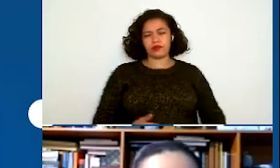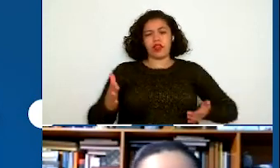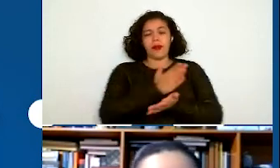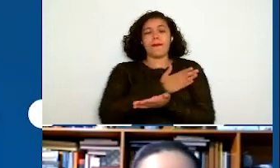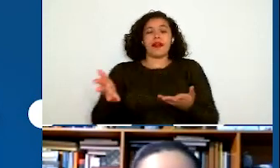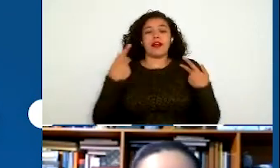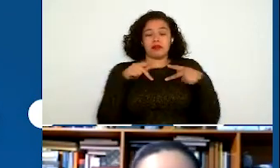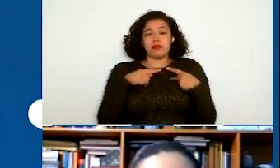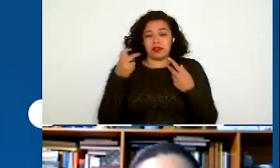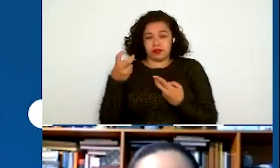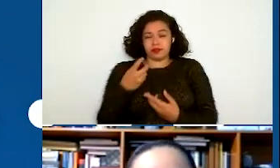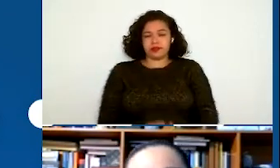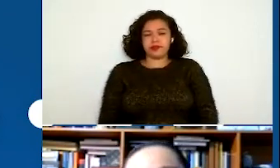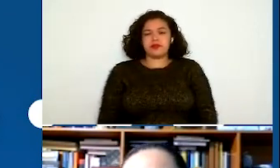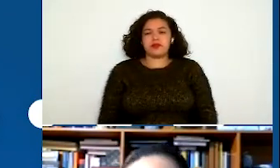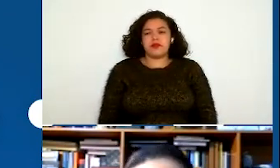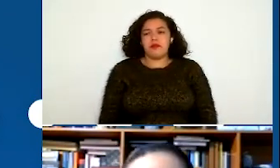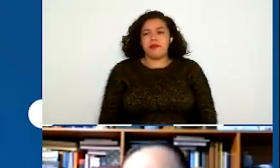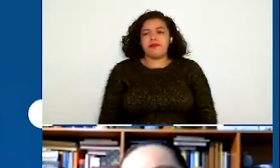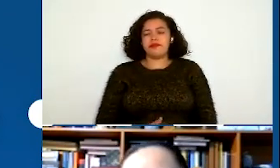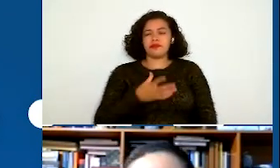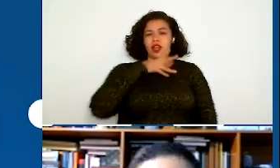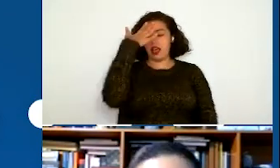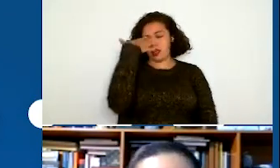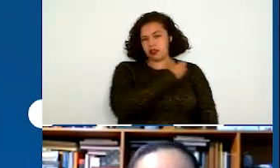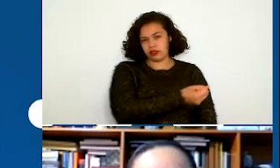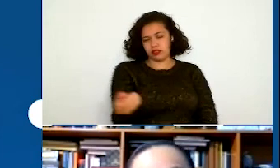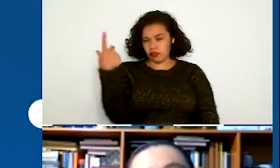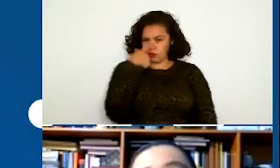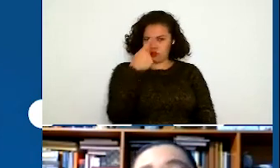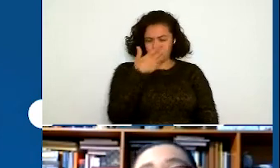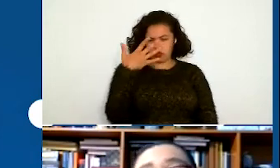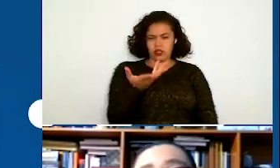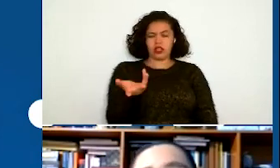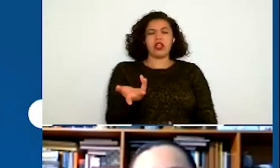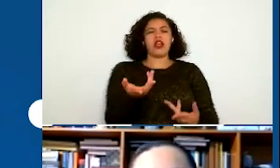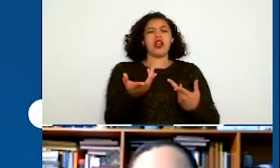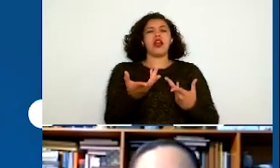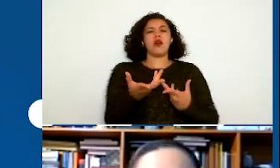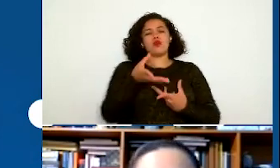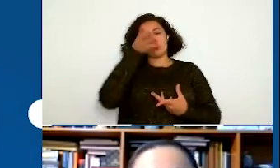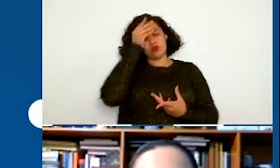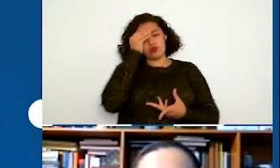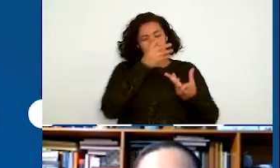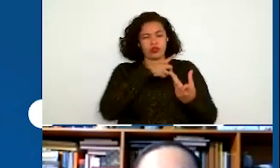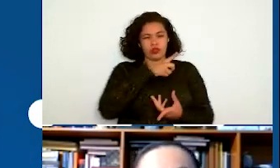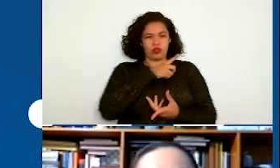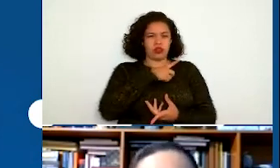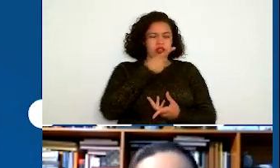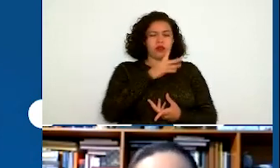También tiene sus propias habilidades, sus propias capacidades, solamente necesita ser impulsada,